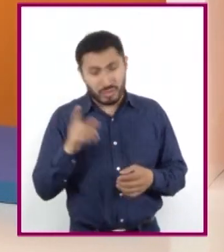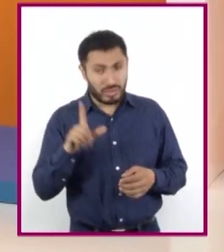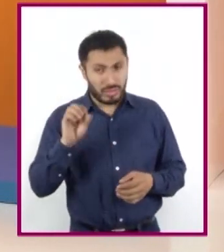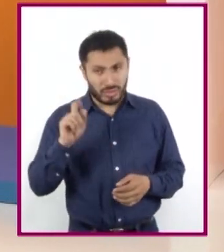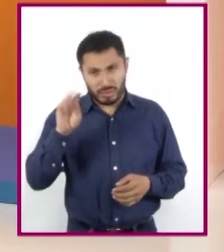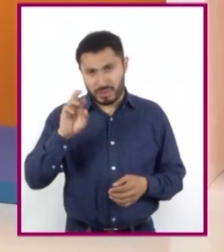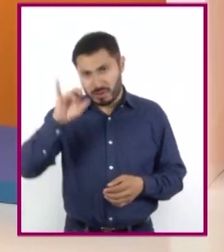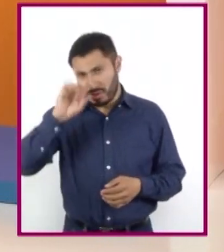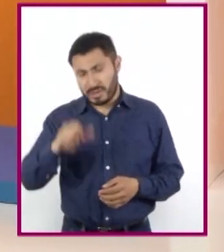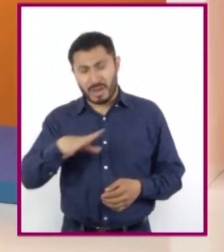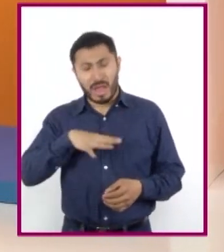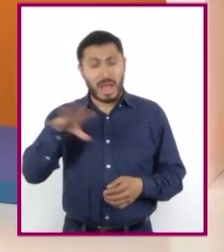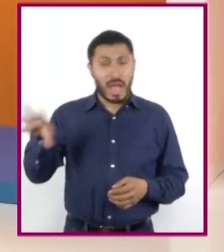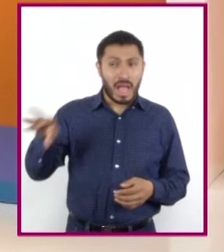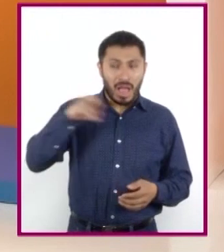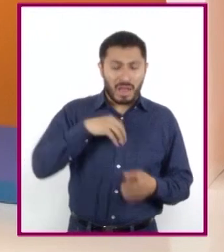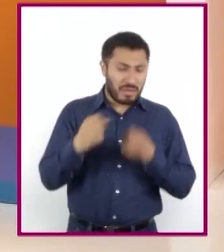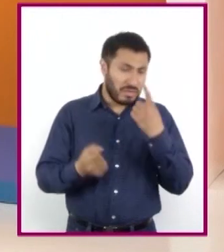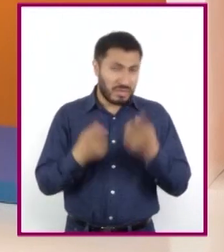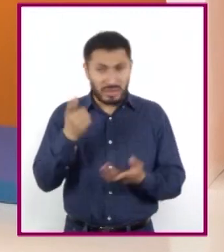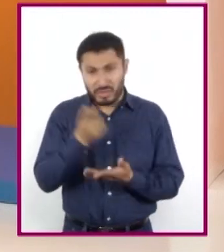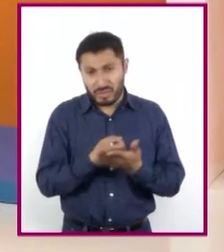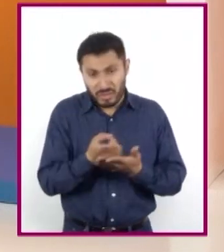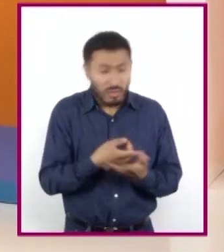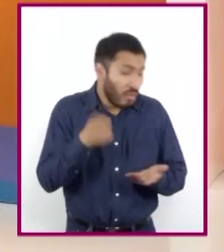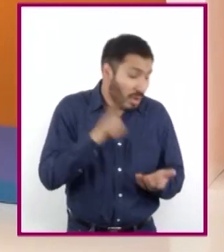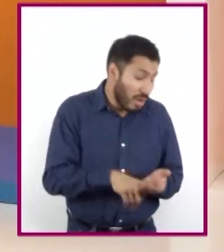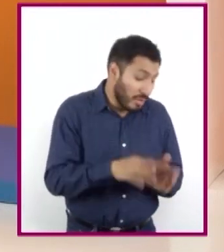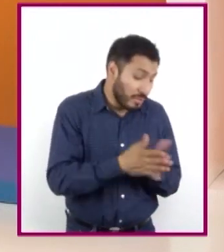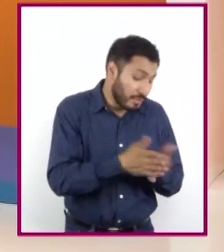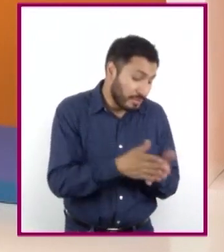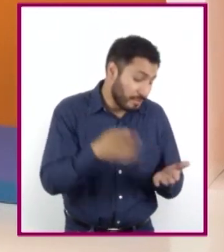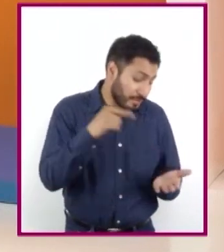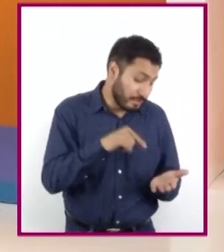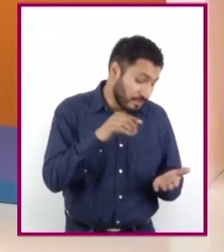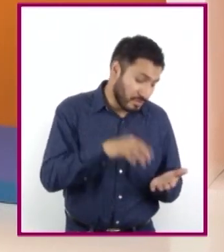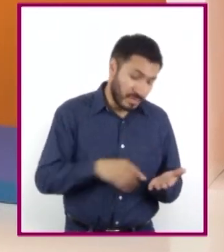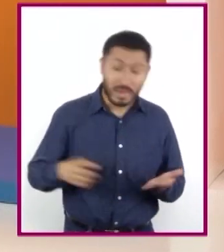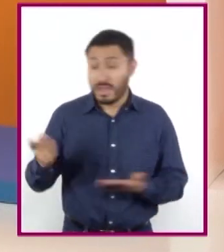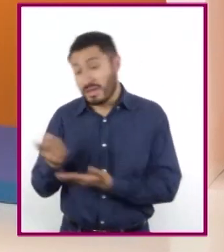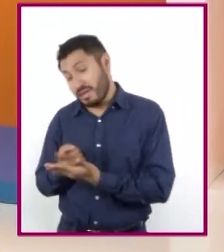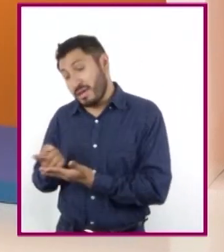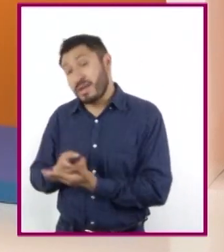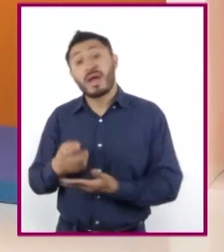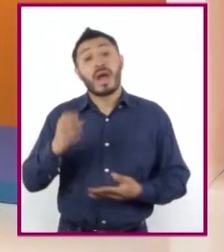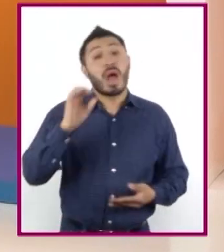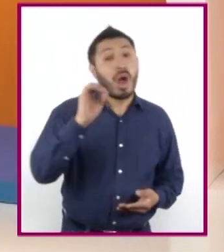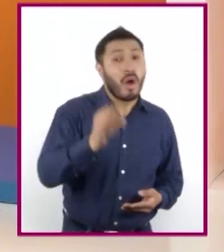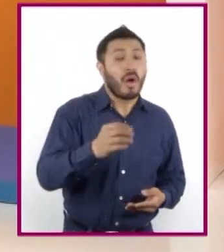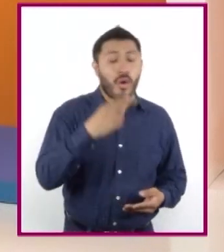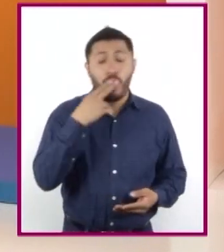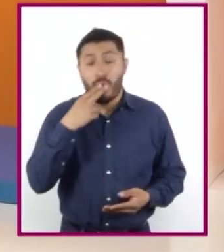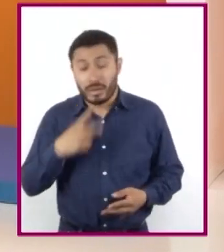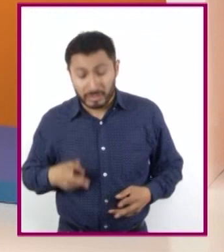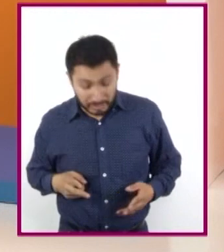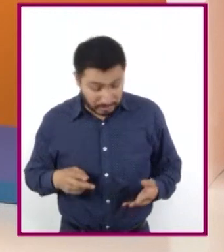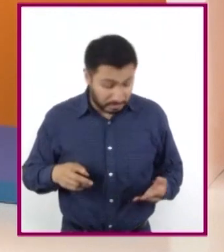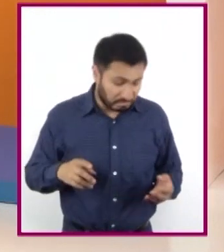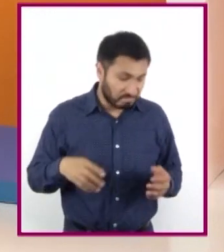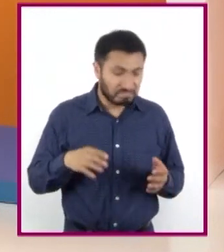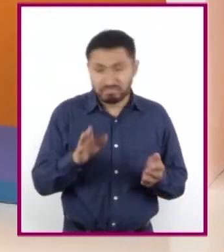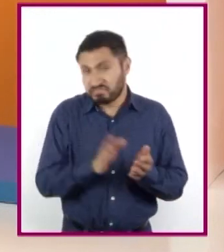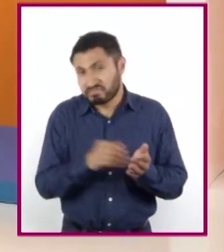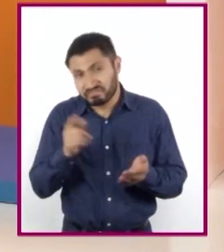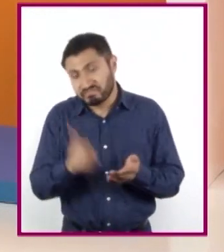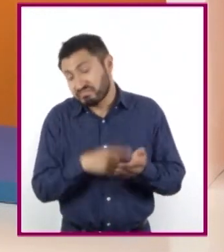dibujos que les proporciona su libro de texto, o bien hacer uso de recortes de alguna monografía